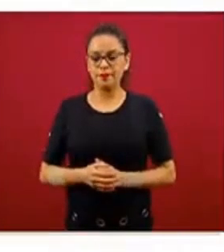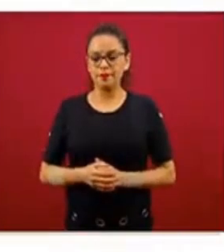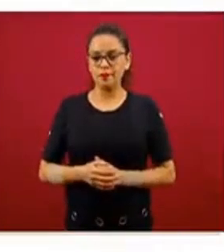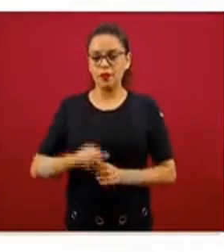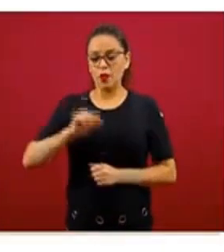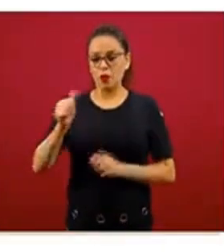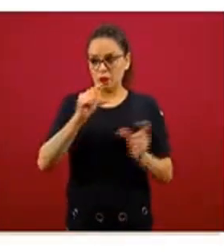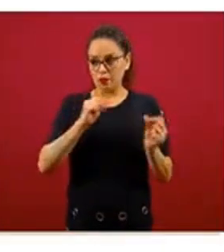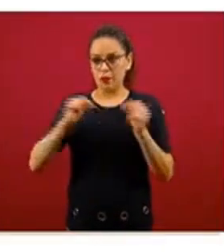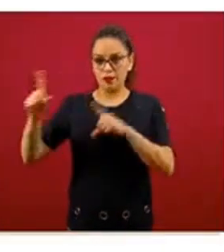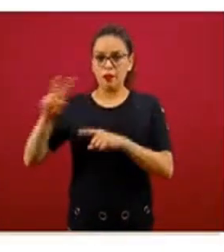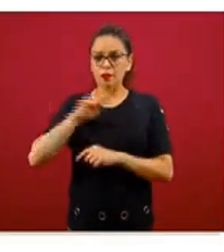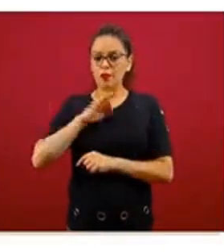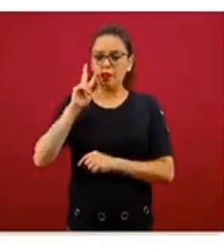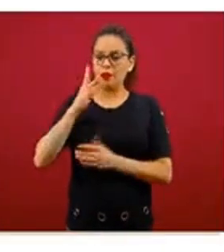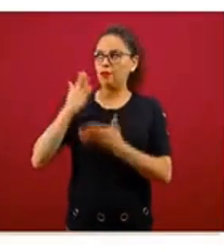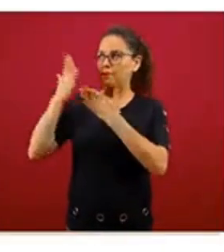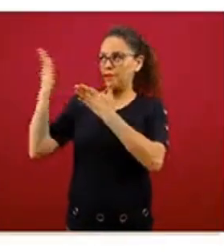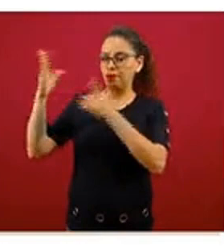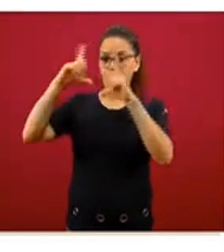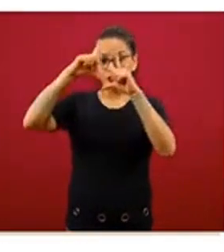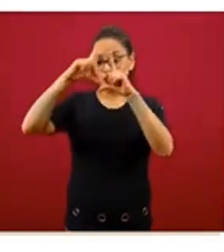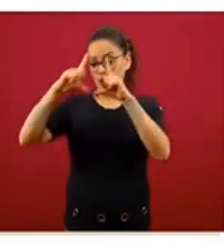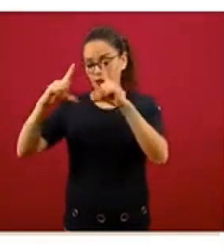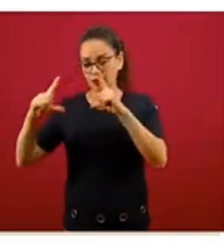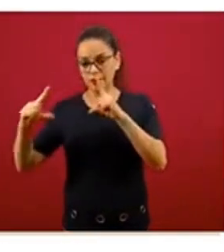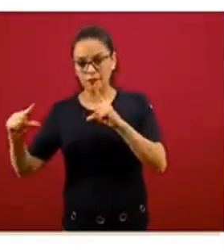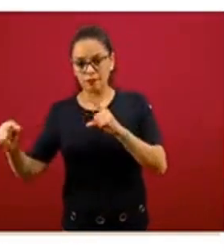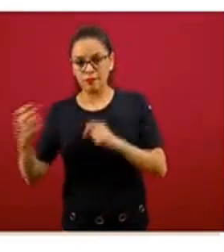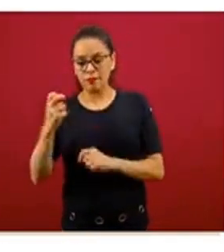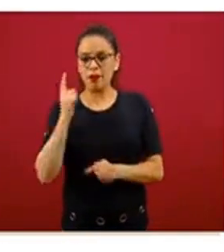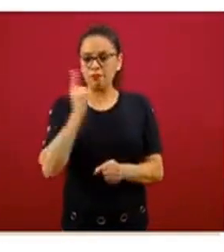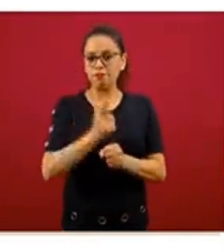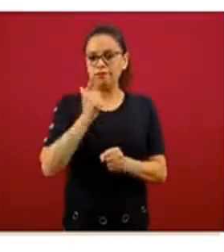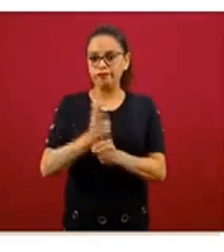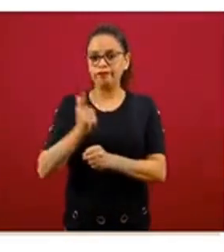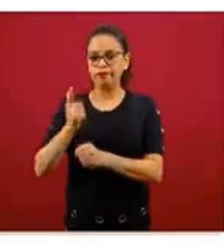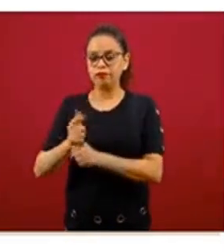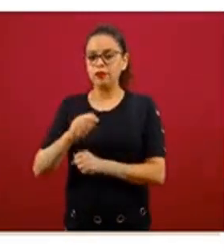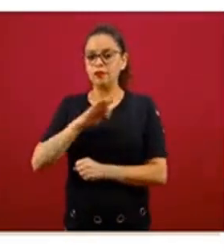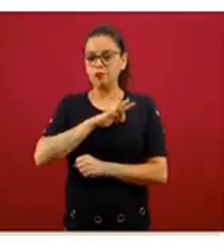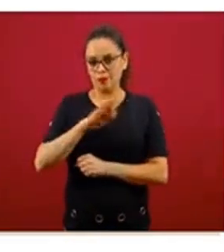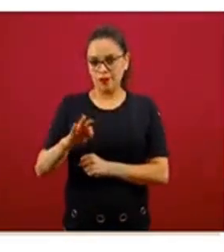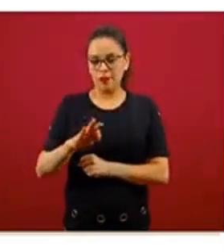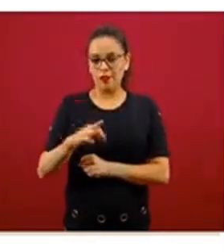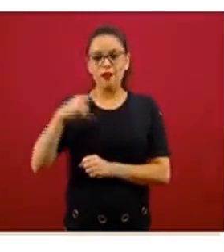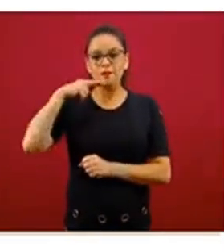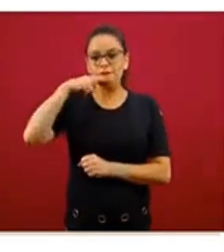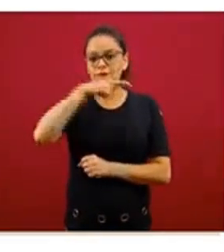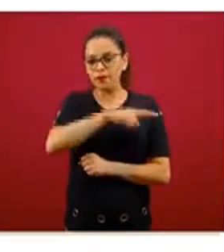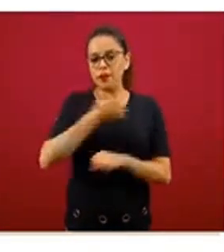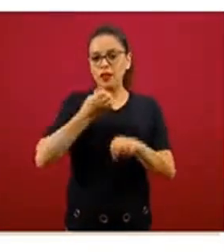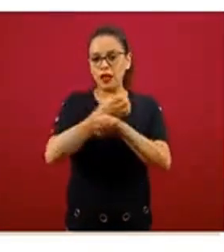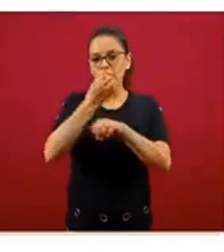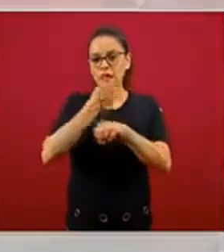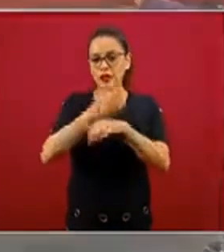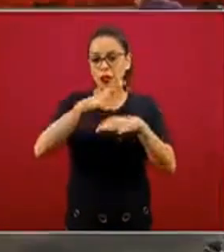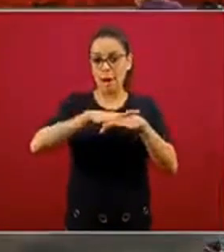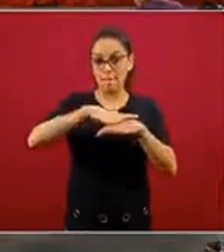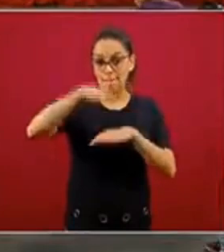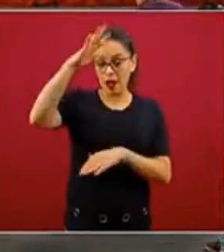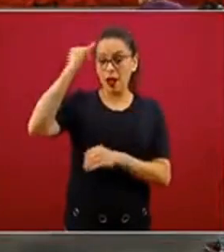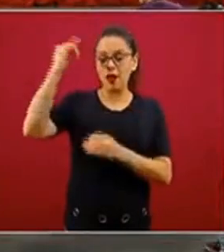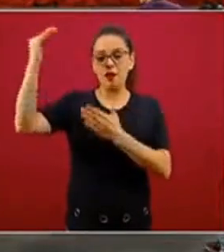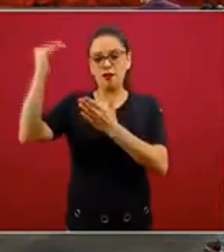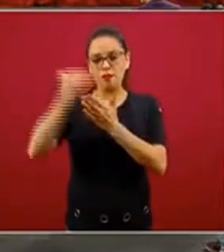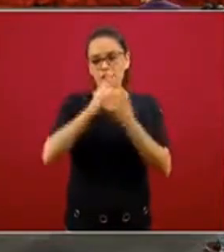incidencia acumulada para que ustedes también puedan rápidamente identificar los estados de mayor a menor. La siguiente diapositiva,